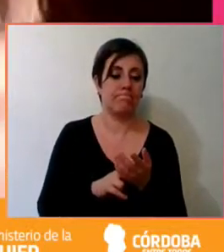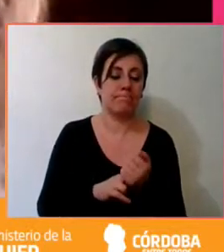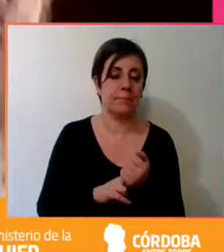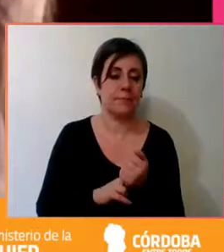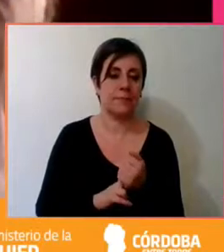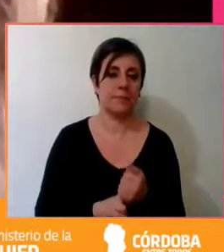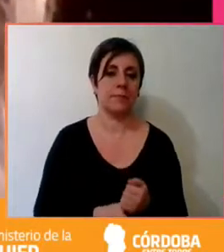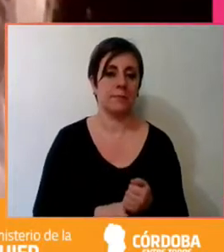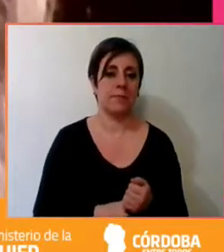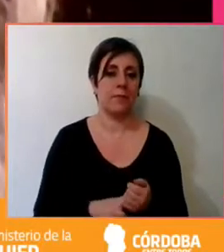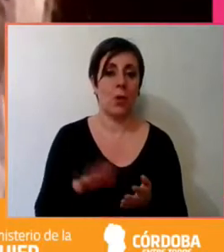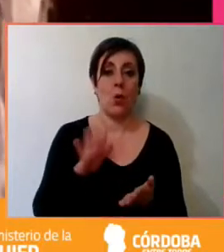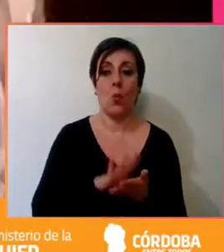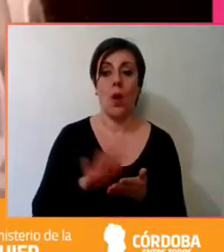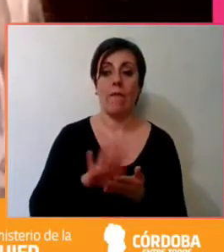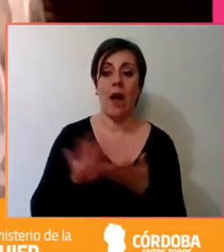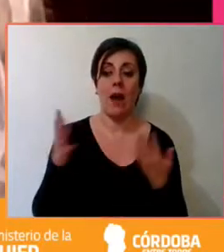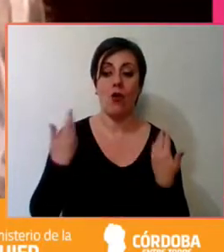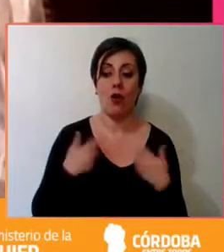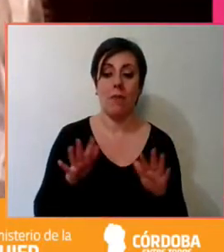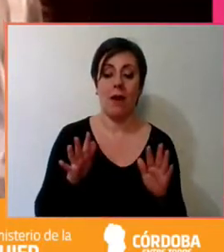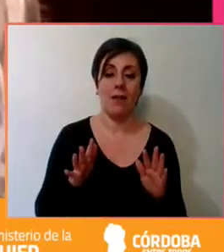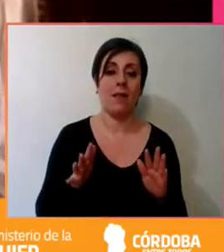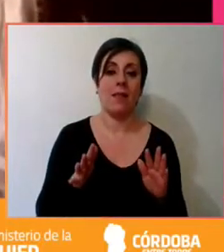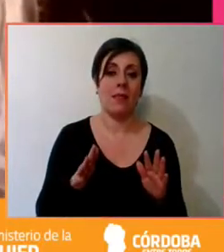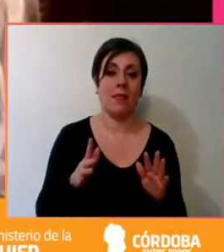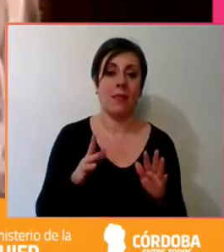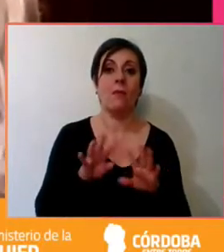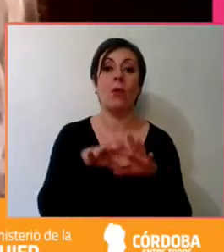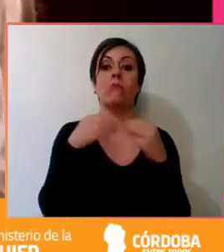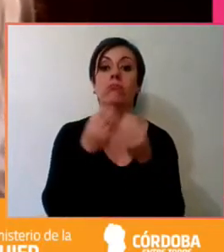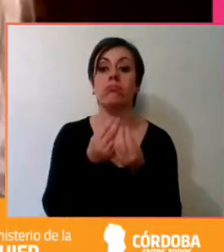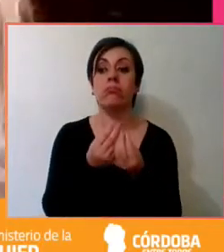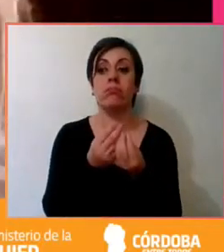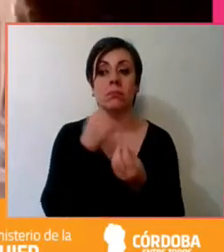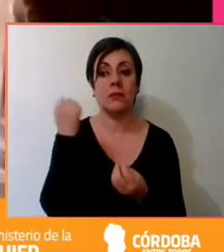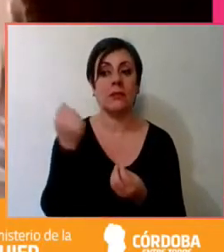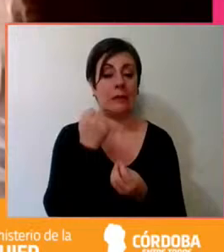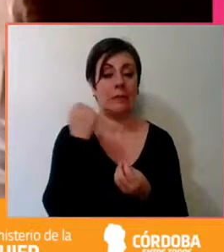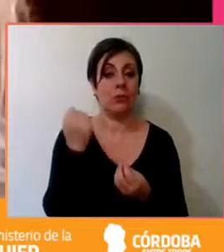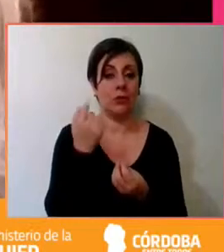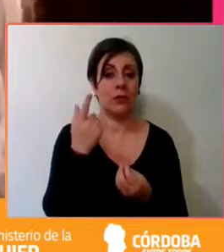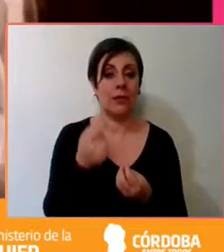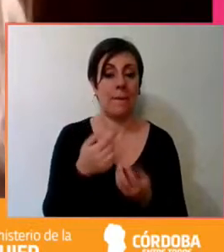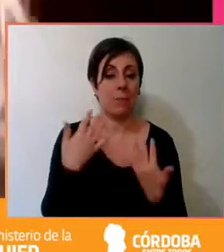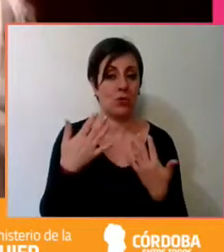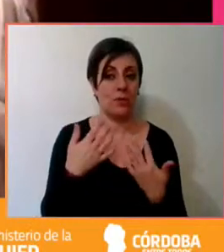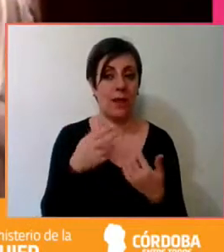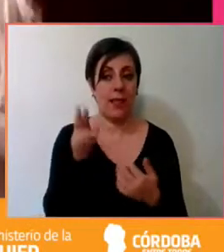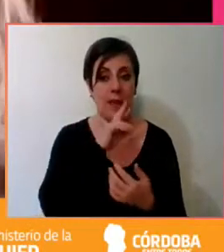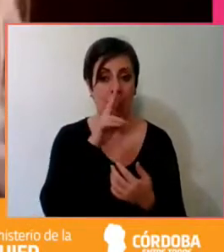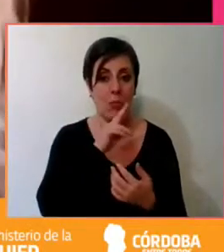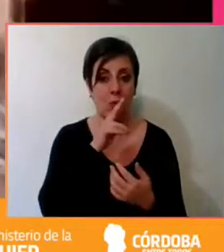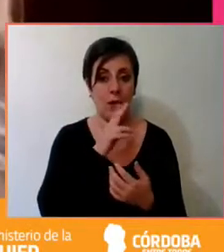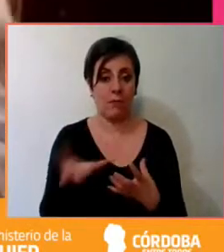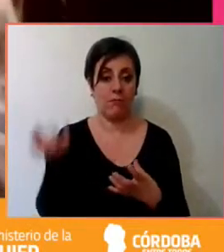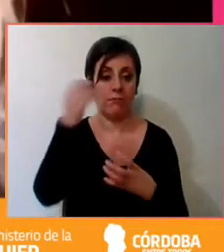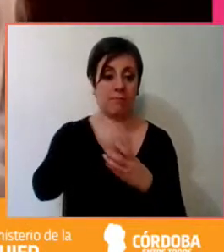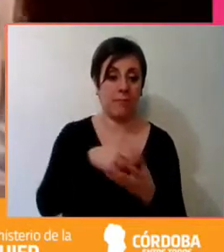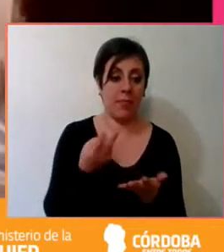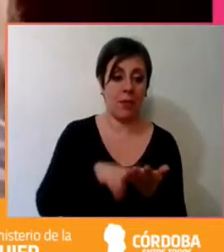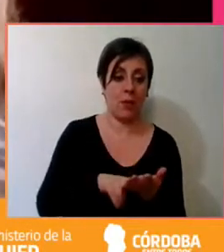en nuestra nueva normalidad, tiene efectos importantísimos para las posibilidades de las mujeres de reinsertarse en